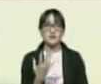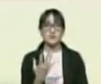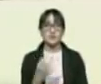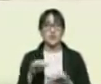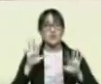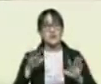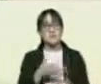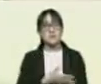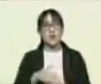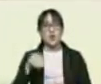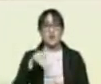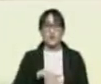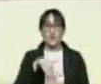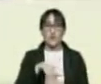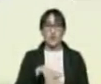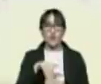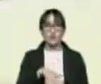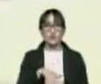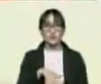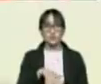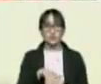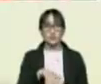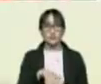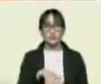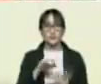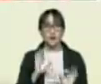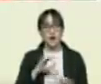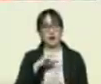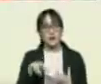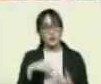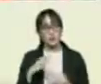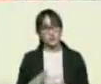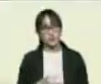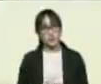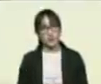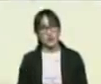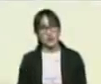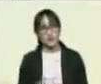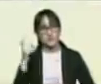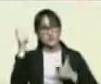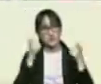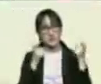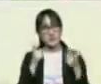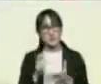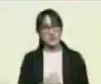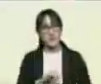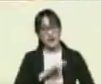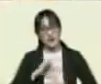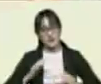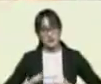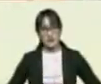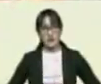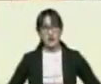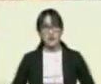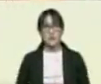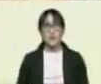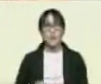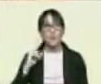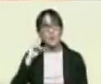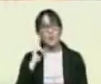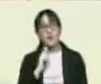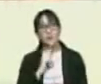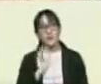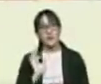10 millones de votos de patriota, de revolucionario, de chavista, de cristiano, de